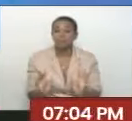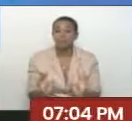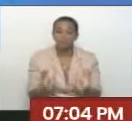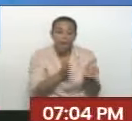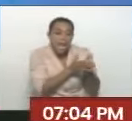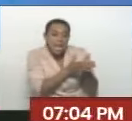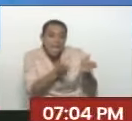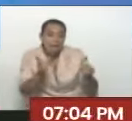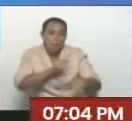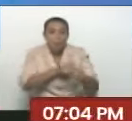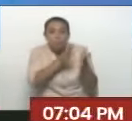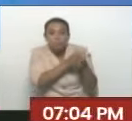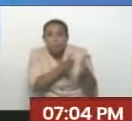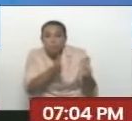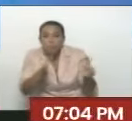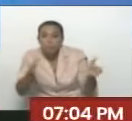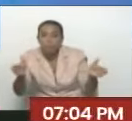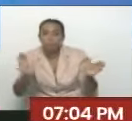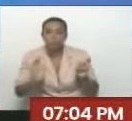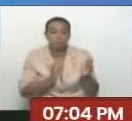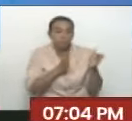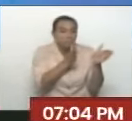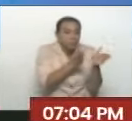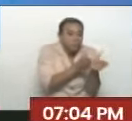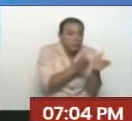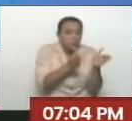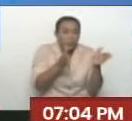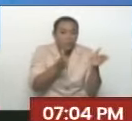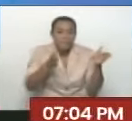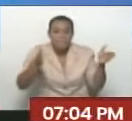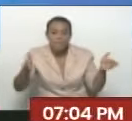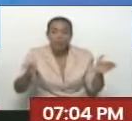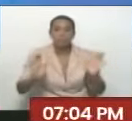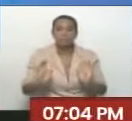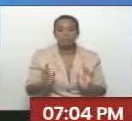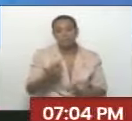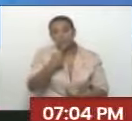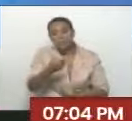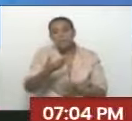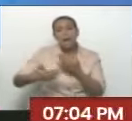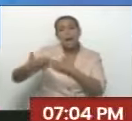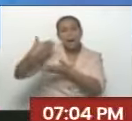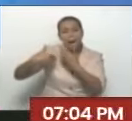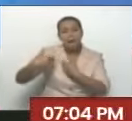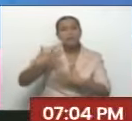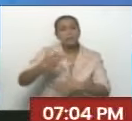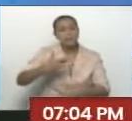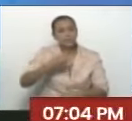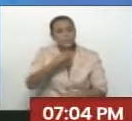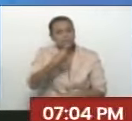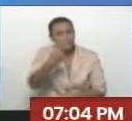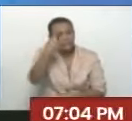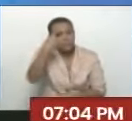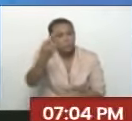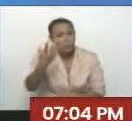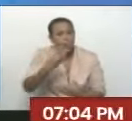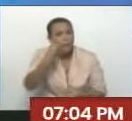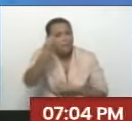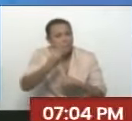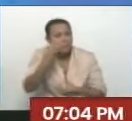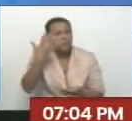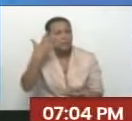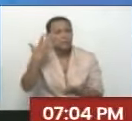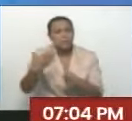2030. ¿Ah? 2030, yo he dicho, y así lo siento, así lo sueño, y así